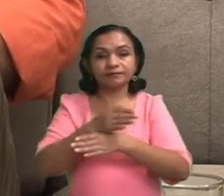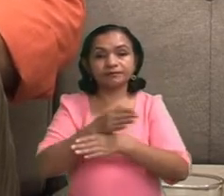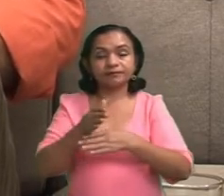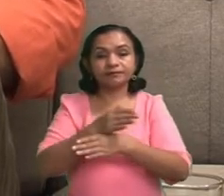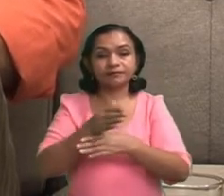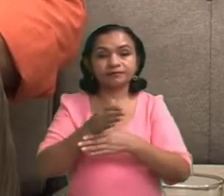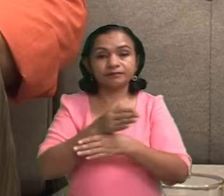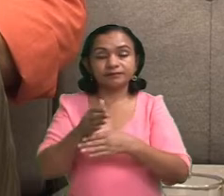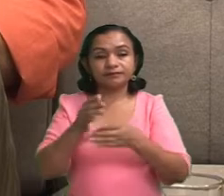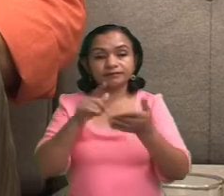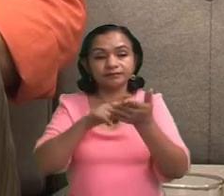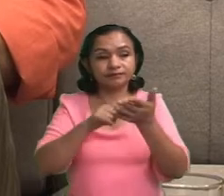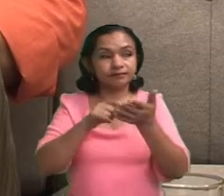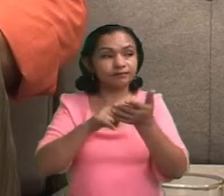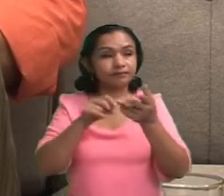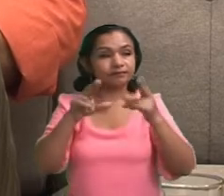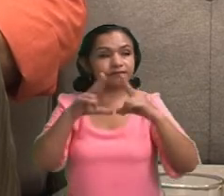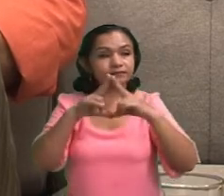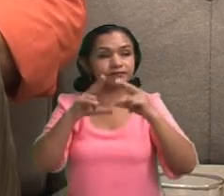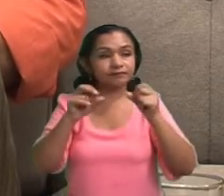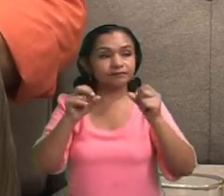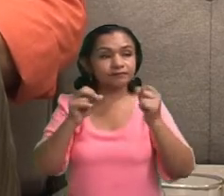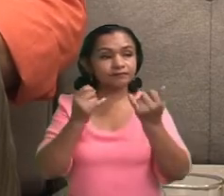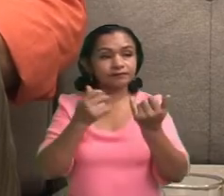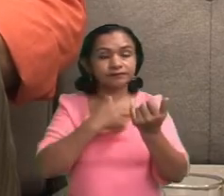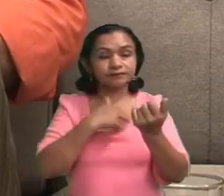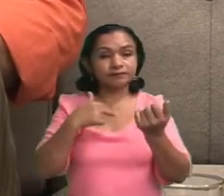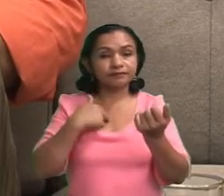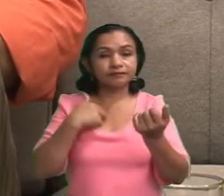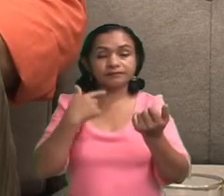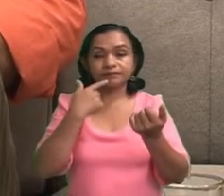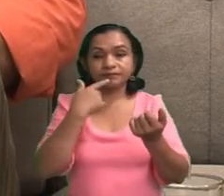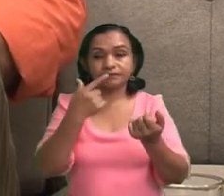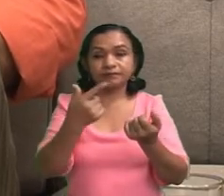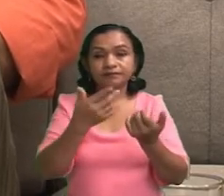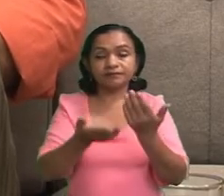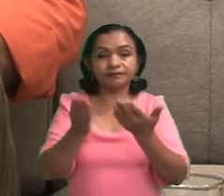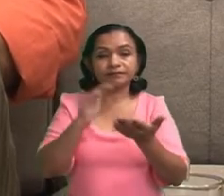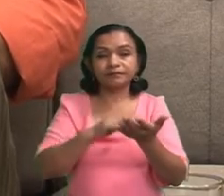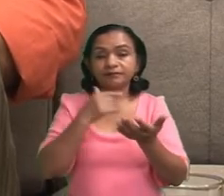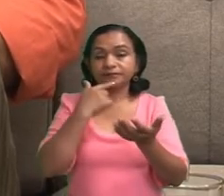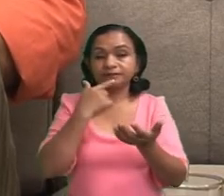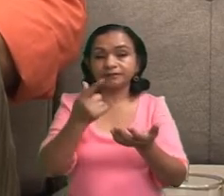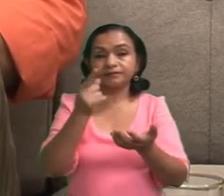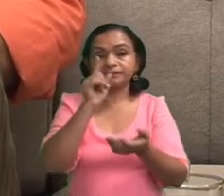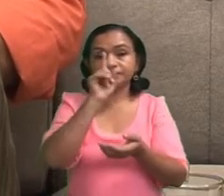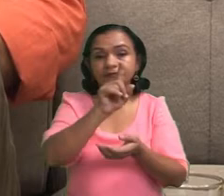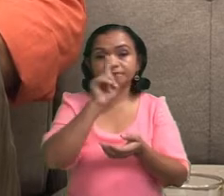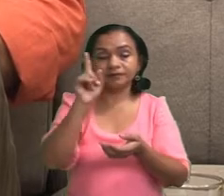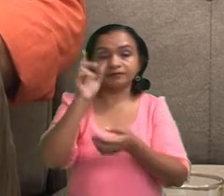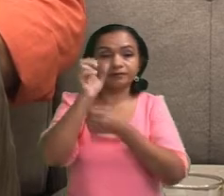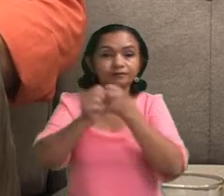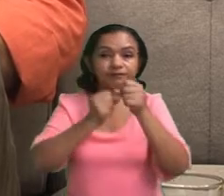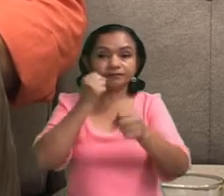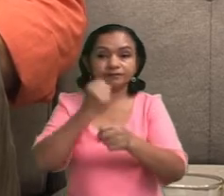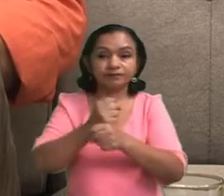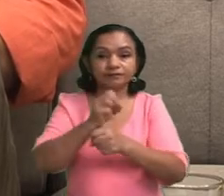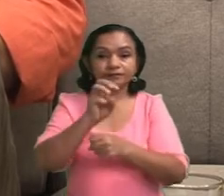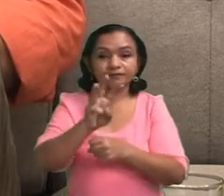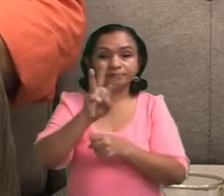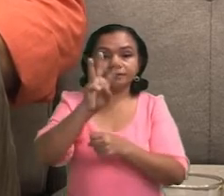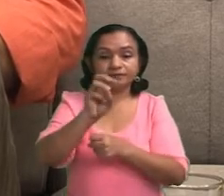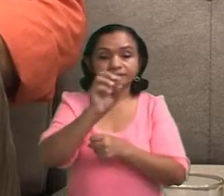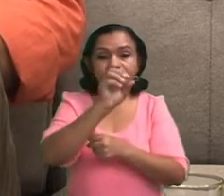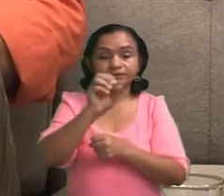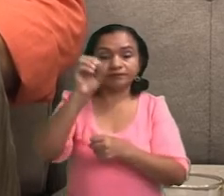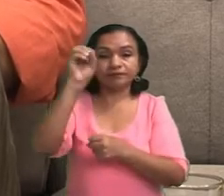en arroz. Nicaragua es un país que no nos cansamos de repetir que hace 11 años producía el 30%